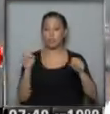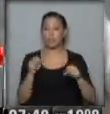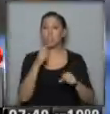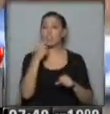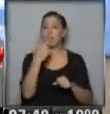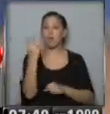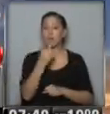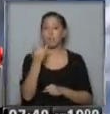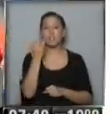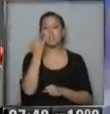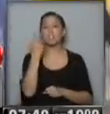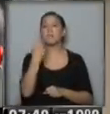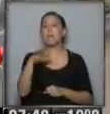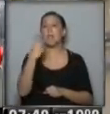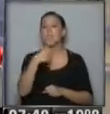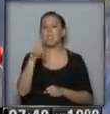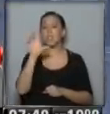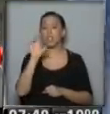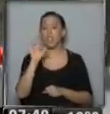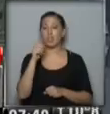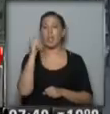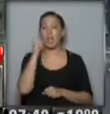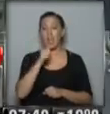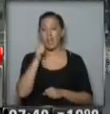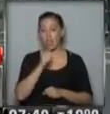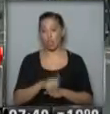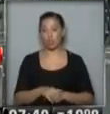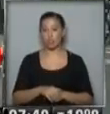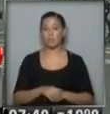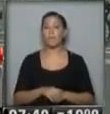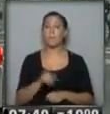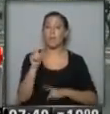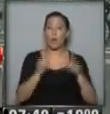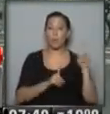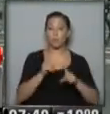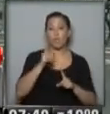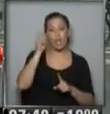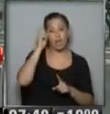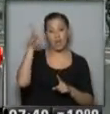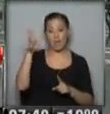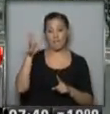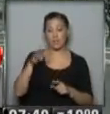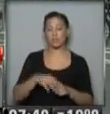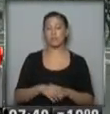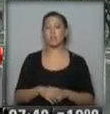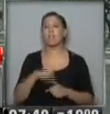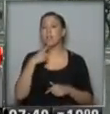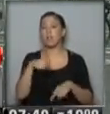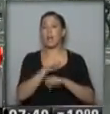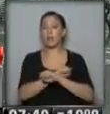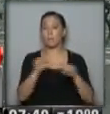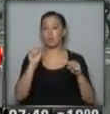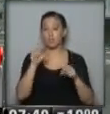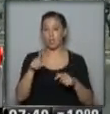tres muertos y 130 heridos algunos de gravedad el resultado de estas explosiones